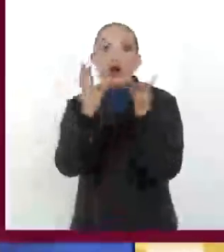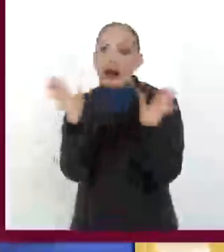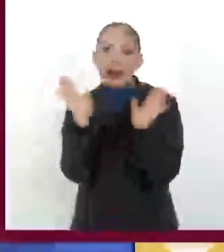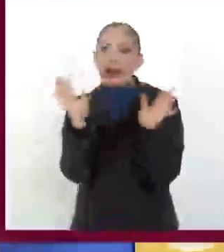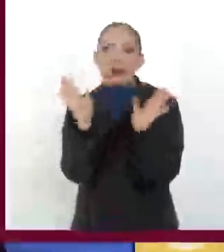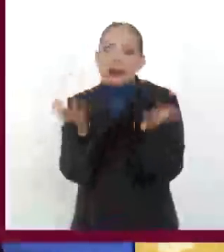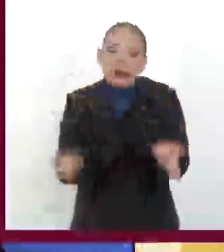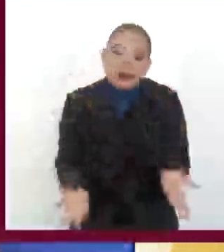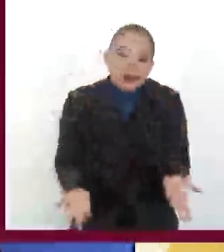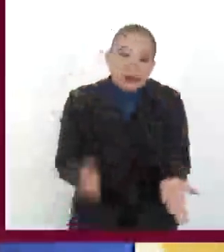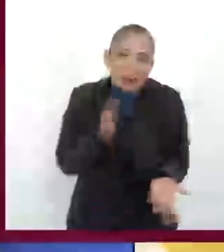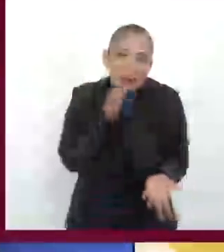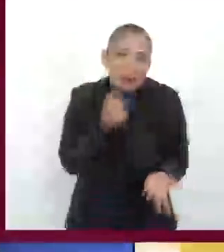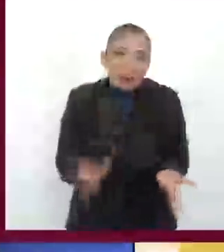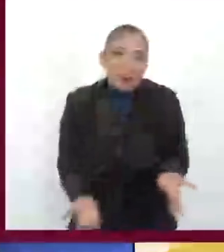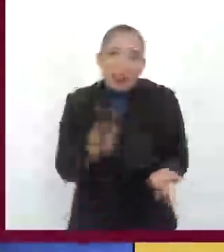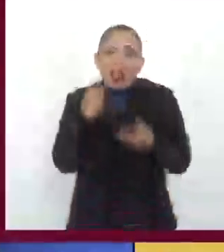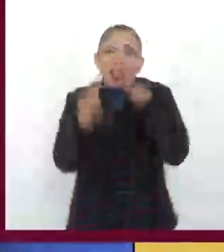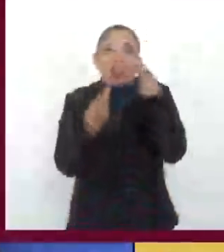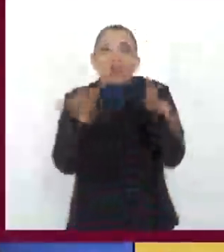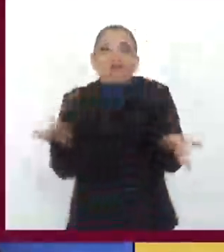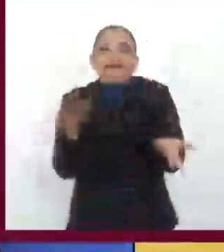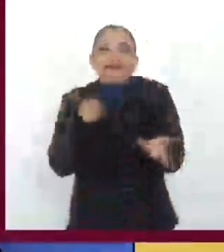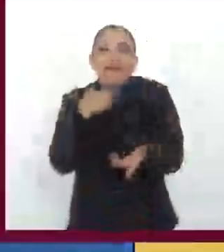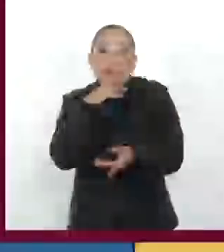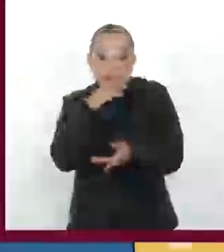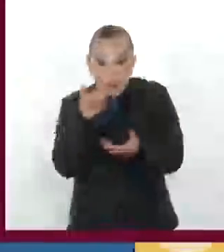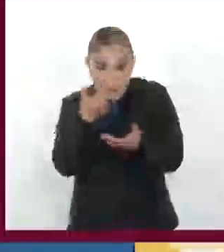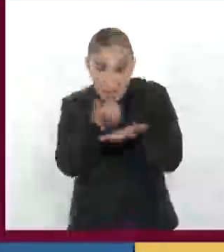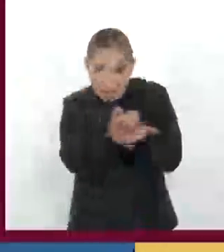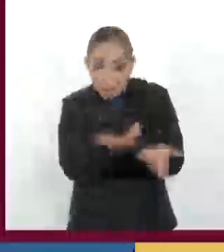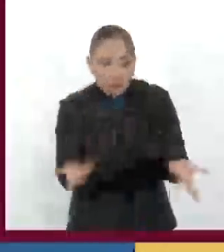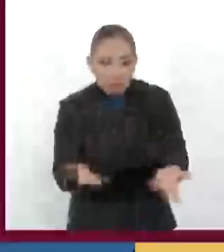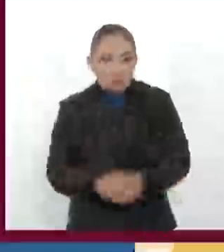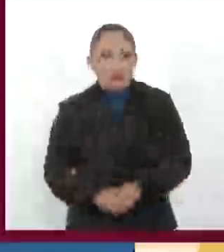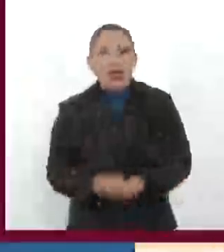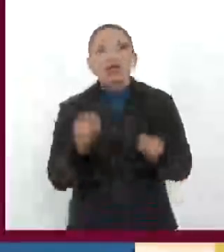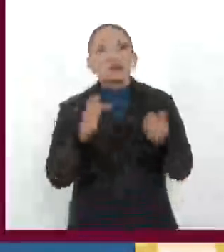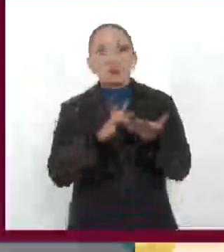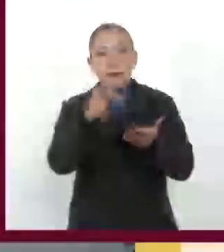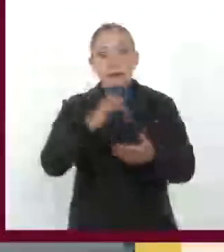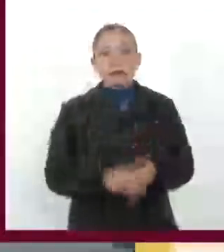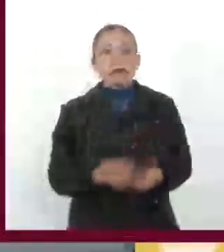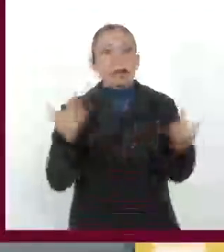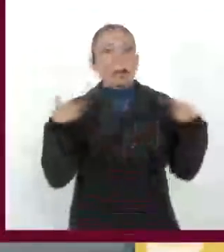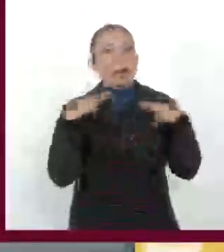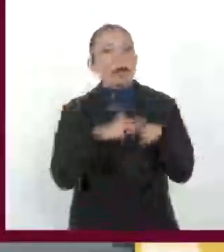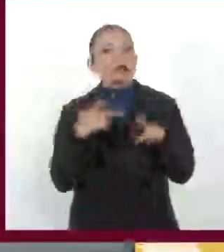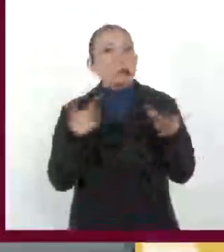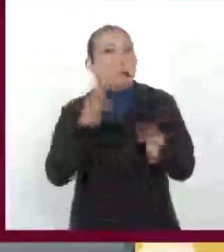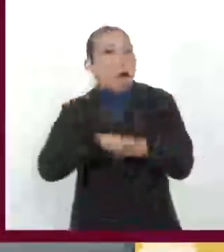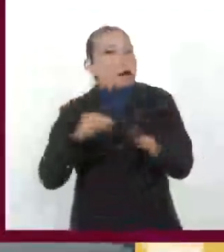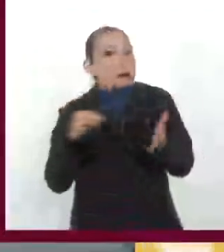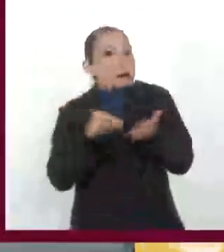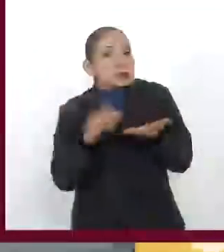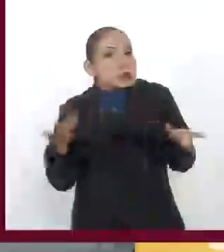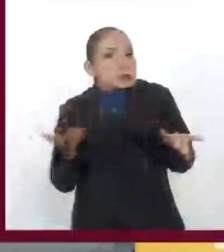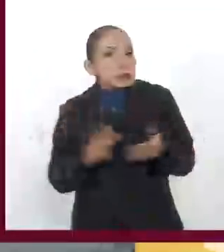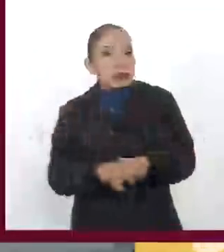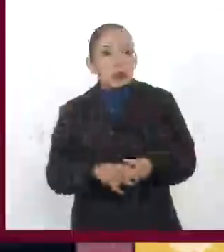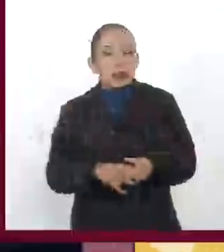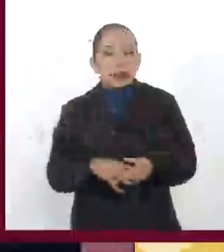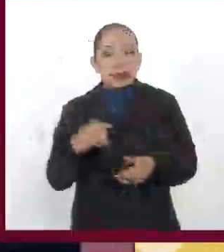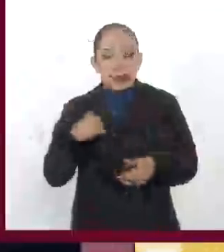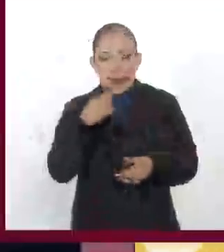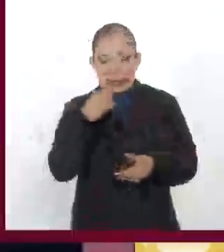viable. De otra manera, no podría darse una respuesta favorable. Muchas gracias. Maestro, ¿le gustaría agregar